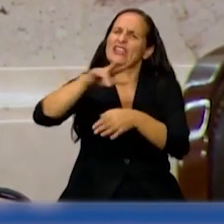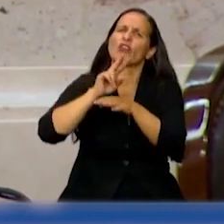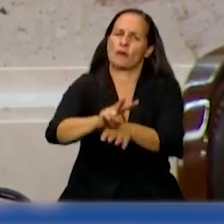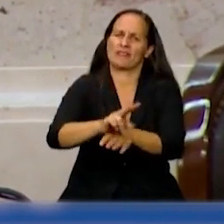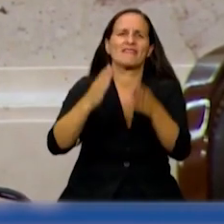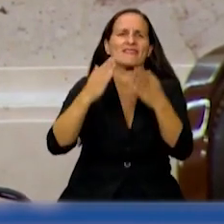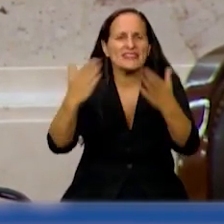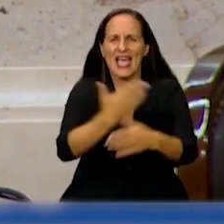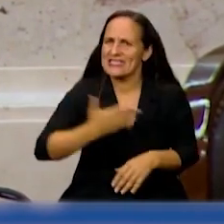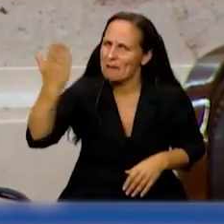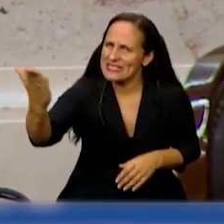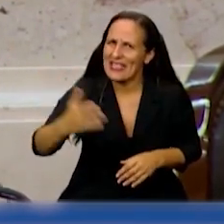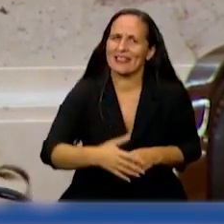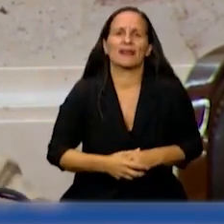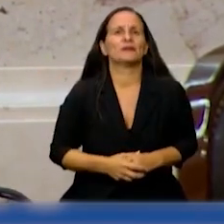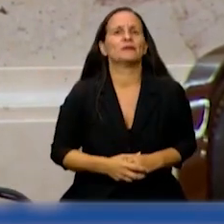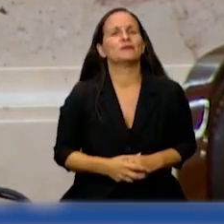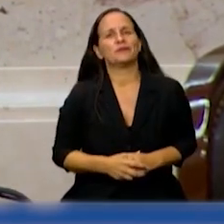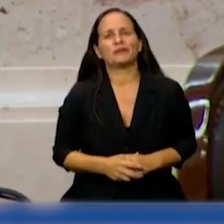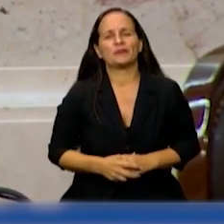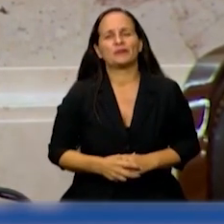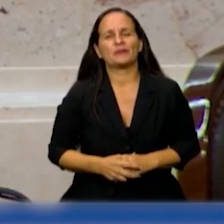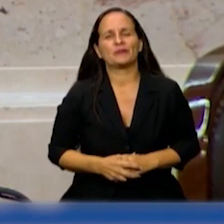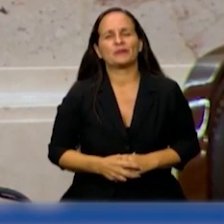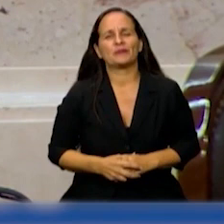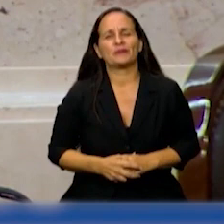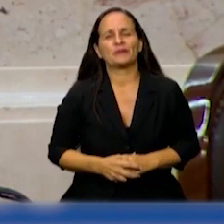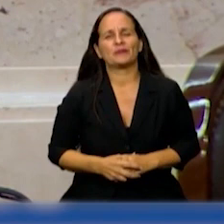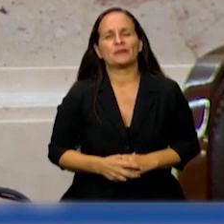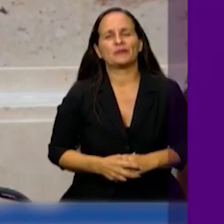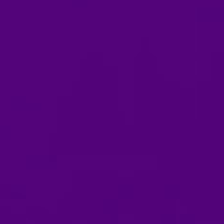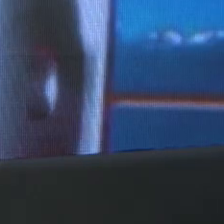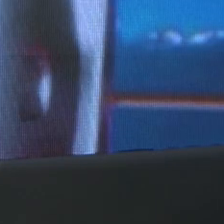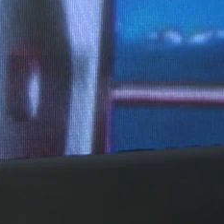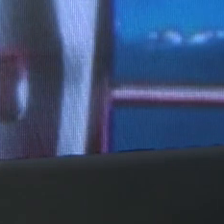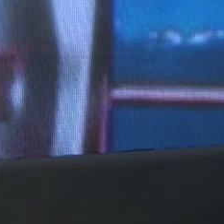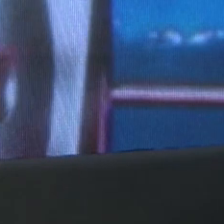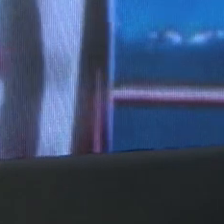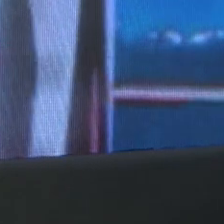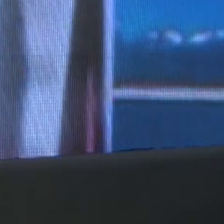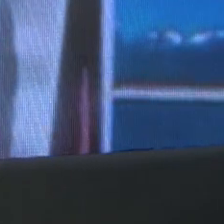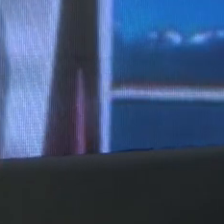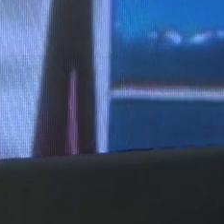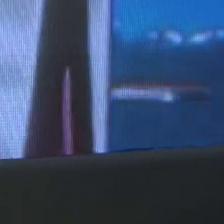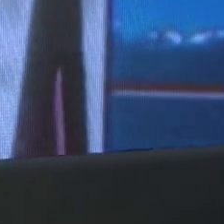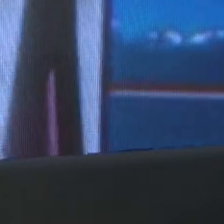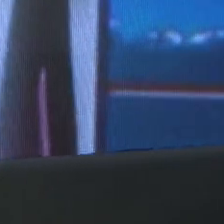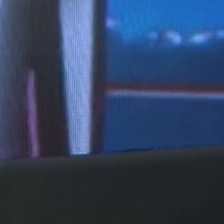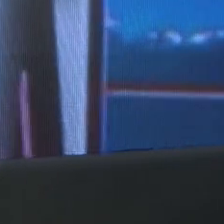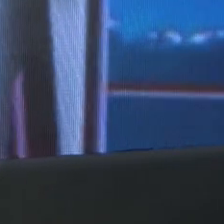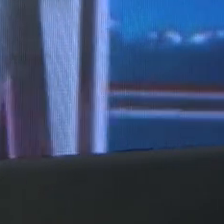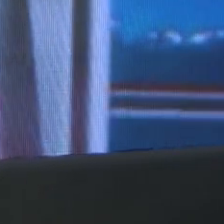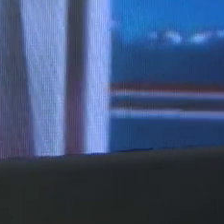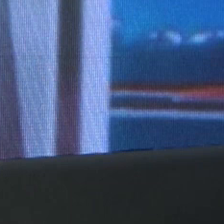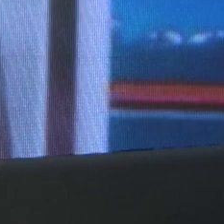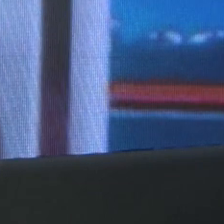Argentina. Gracias, presidente. Bueno, Veíamos,